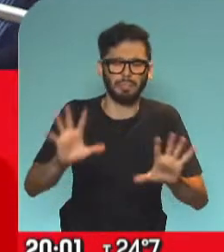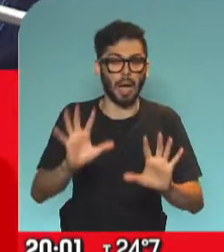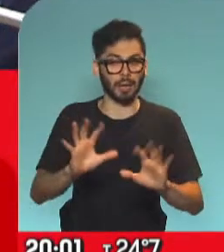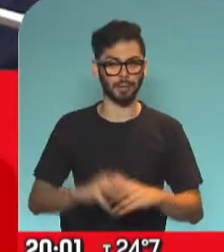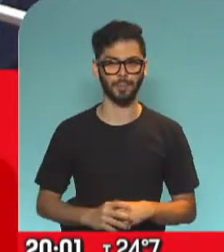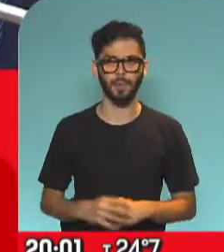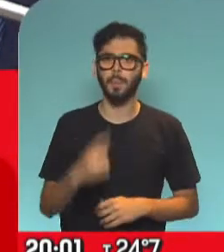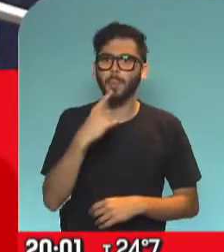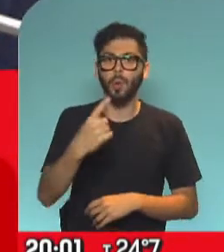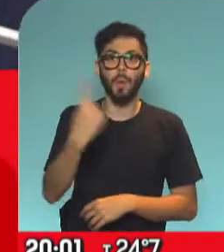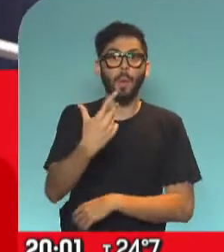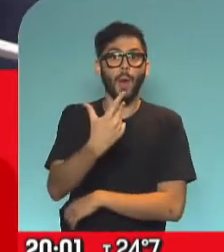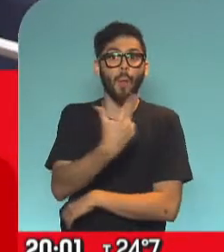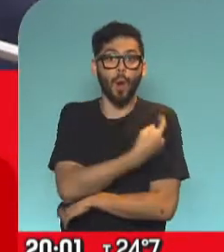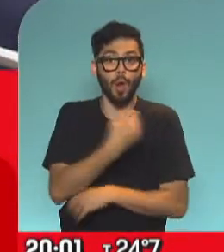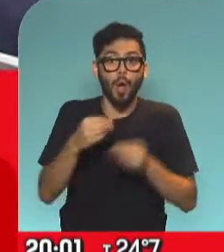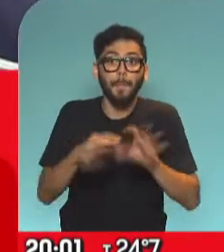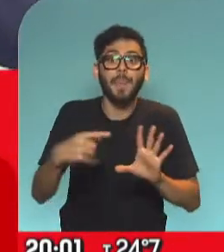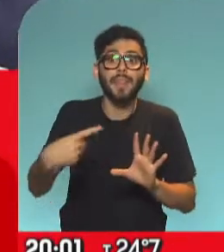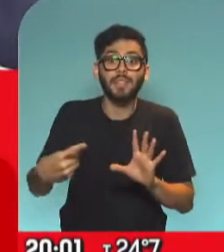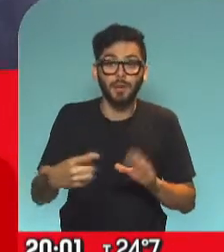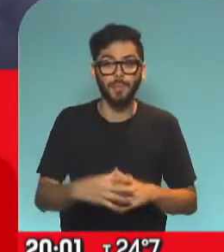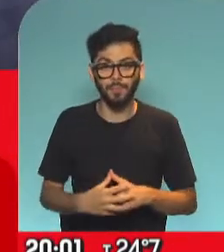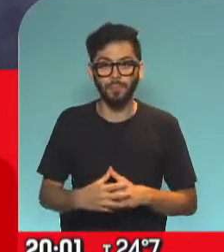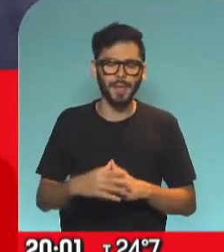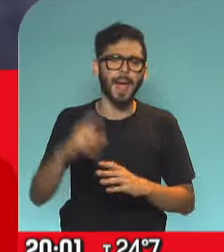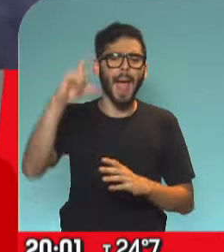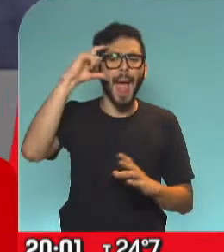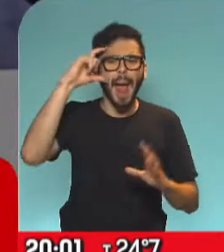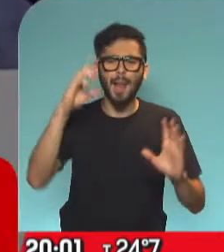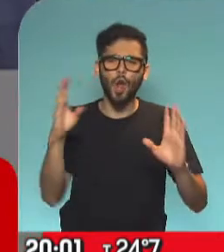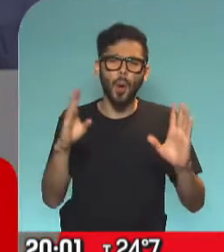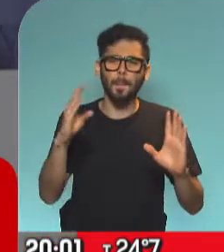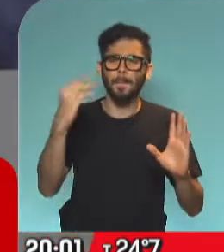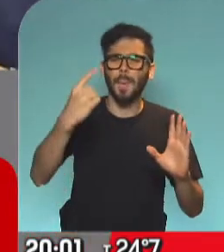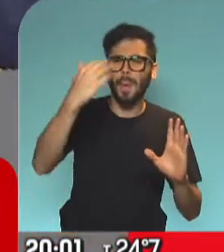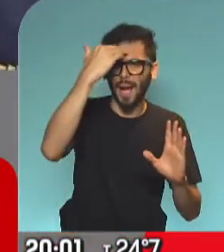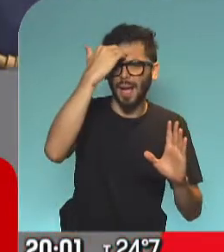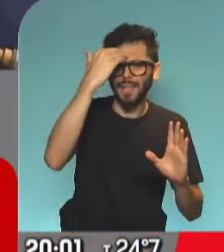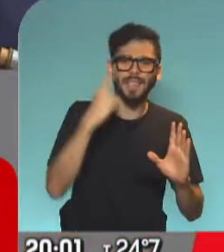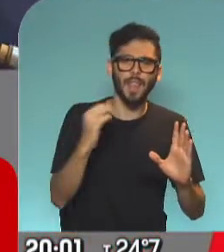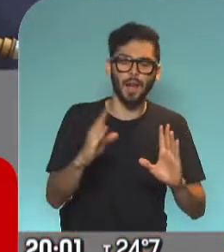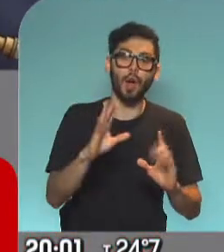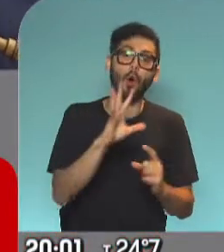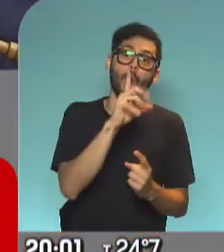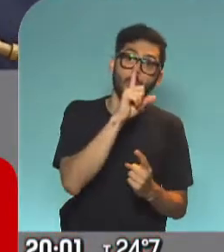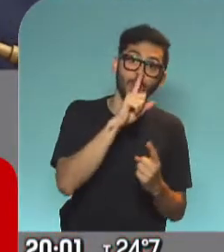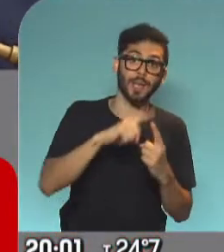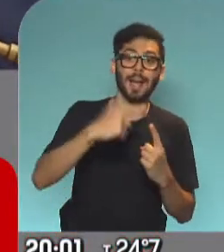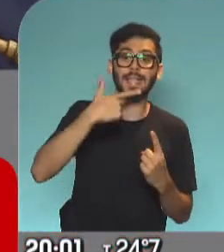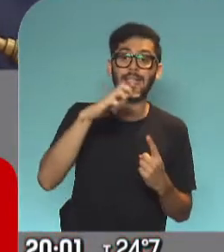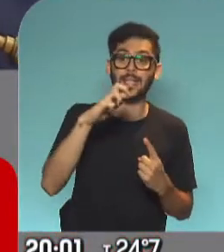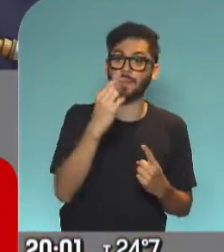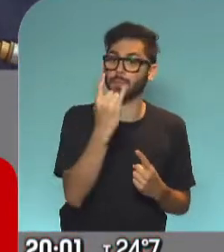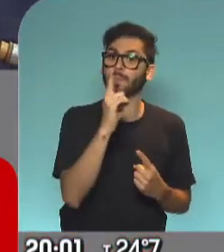primera vacuna que va a llegar a la Argentina? Está entre las primeras, es la rusa, la de Sputnik, o está